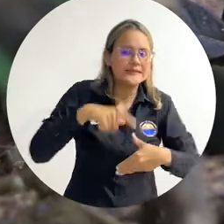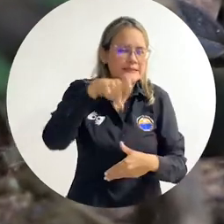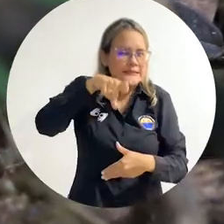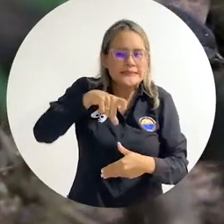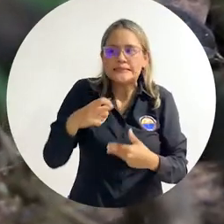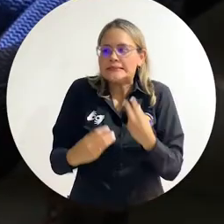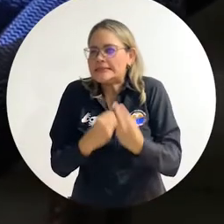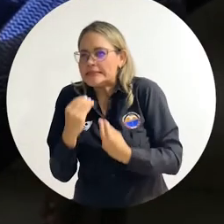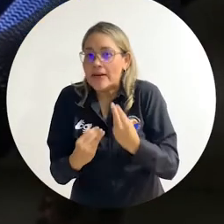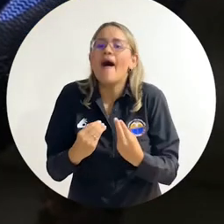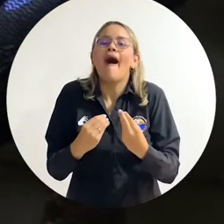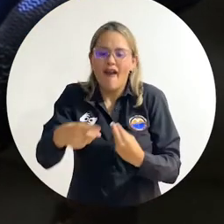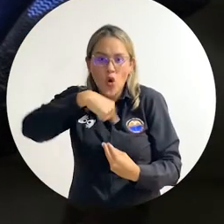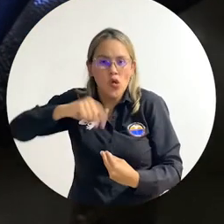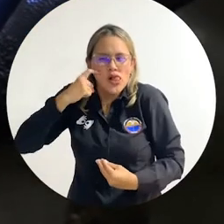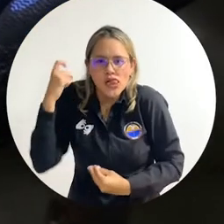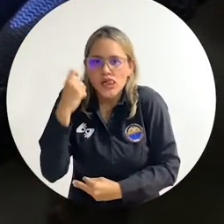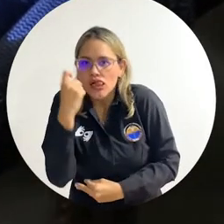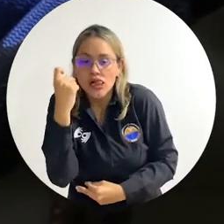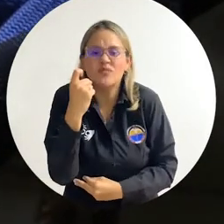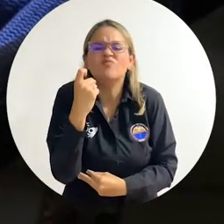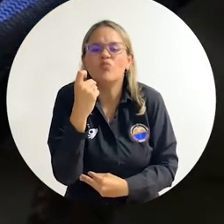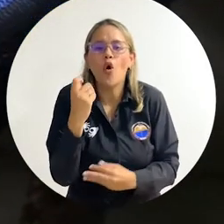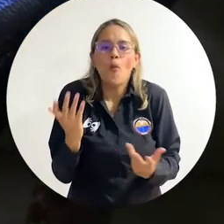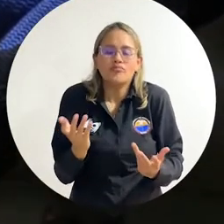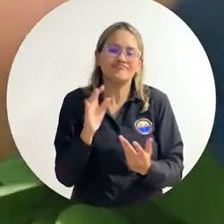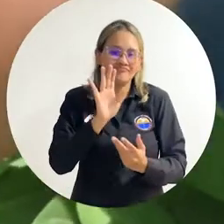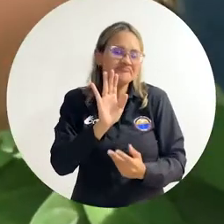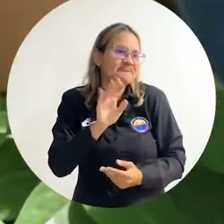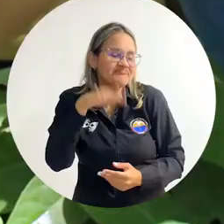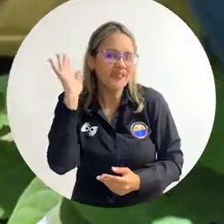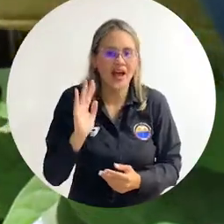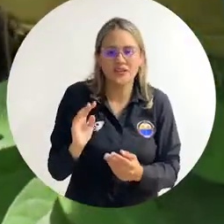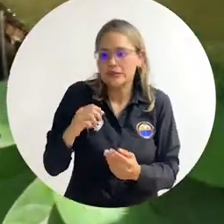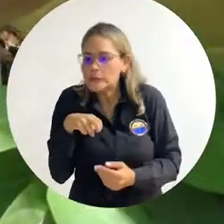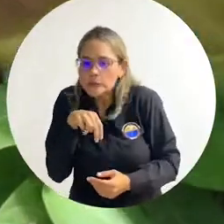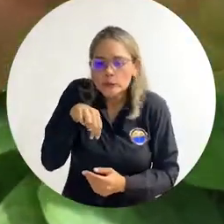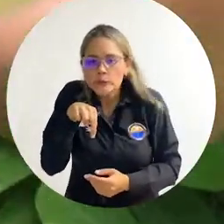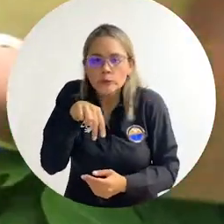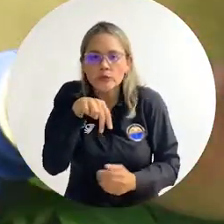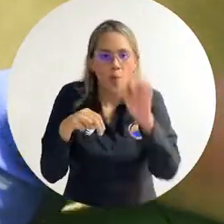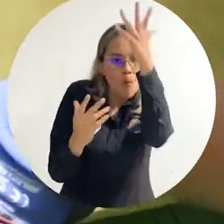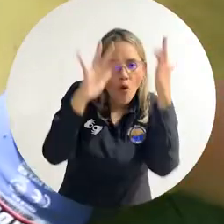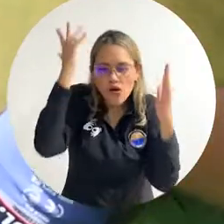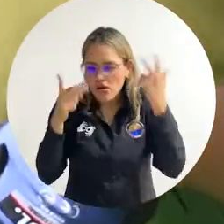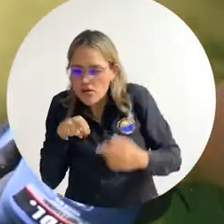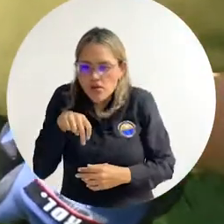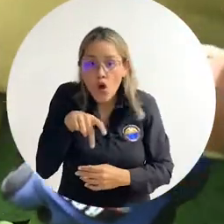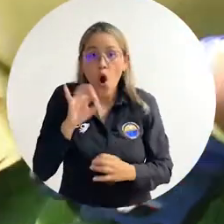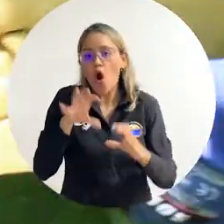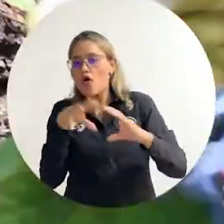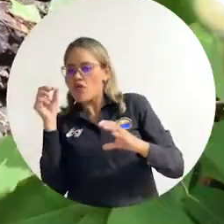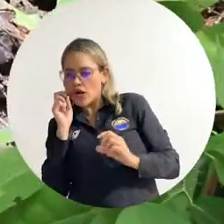Entonces, la metodología que nosotros aplicamos se llama búsqueda activa. Esto quiere decir que nosotros realizamos recorridos, bien sea dentro del bosque